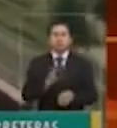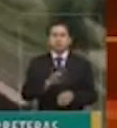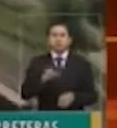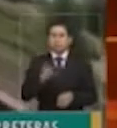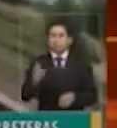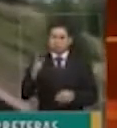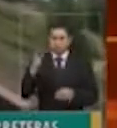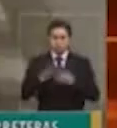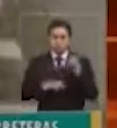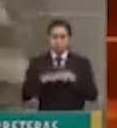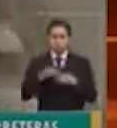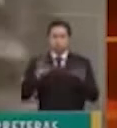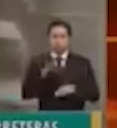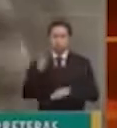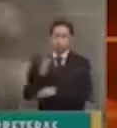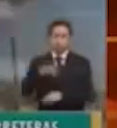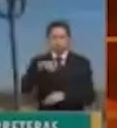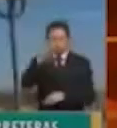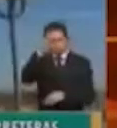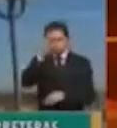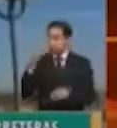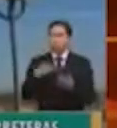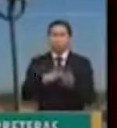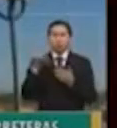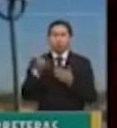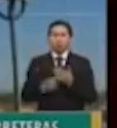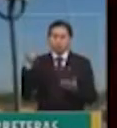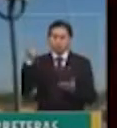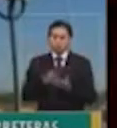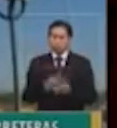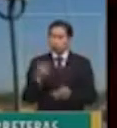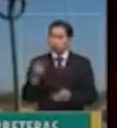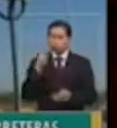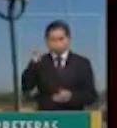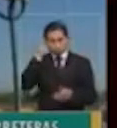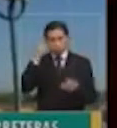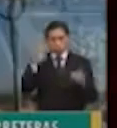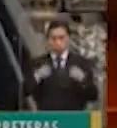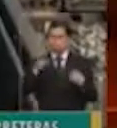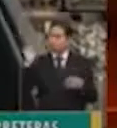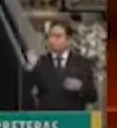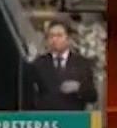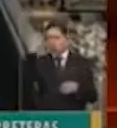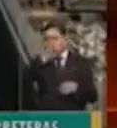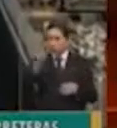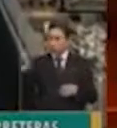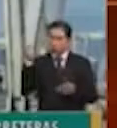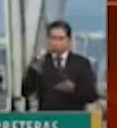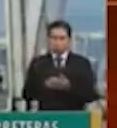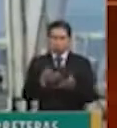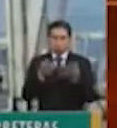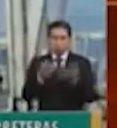actualmente tenemos como país, la situación de enclaustramiento nos limita a que podamos fácilmente movilizar